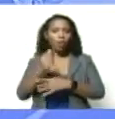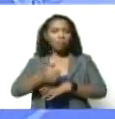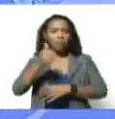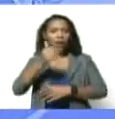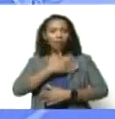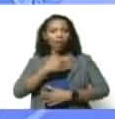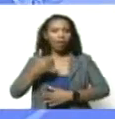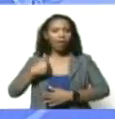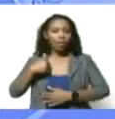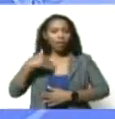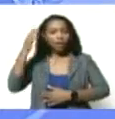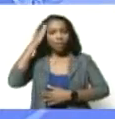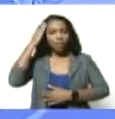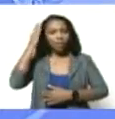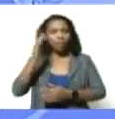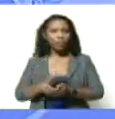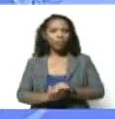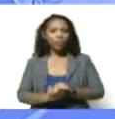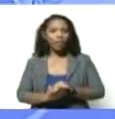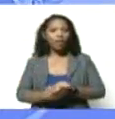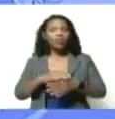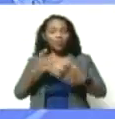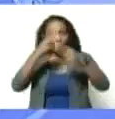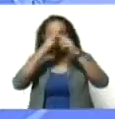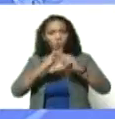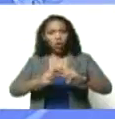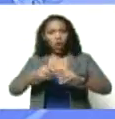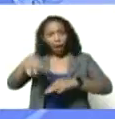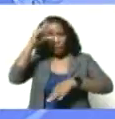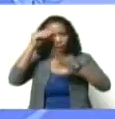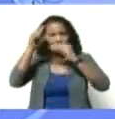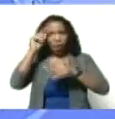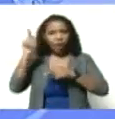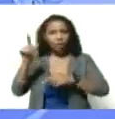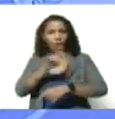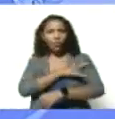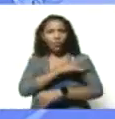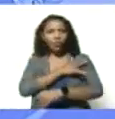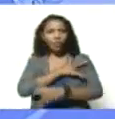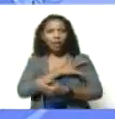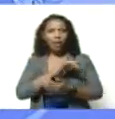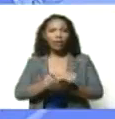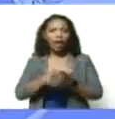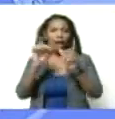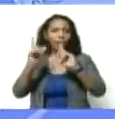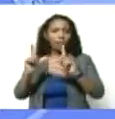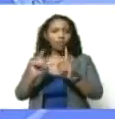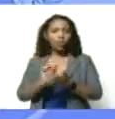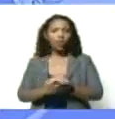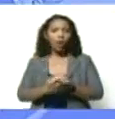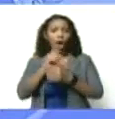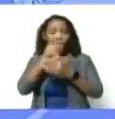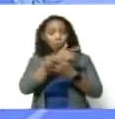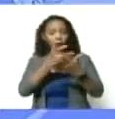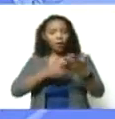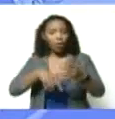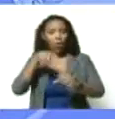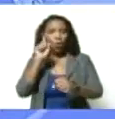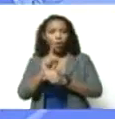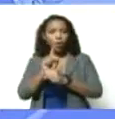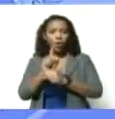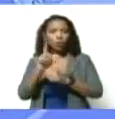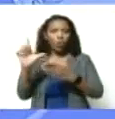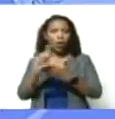querida, Azalia. Qué honor haber aprendido de ti en la universidad, en la televisión, en tus escritos únicos, en